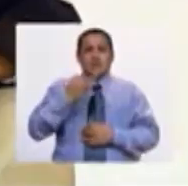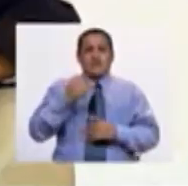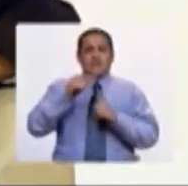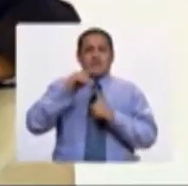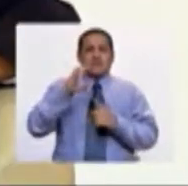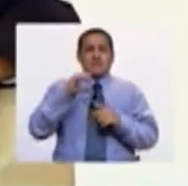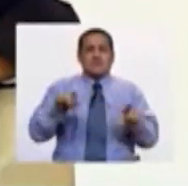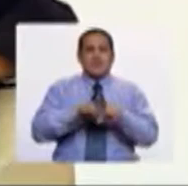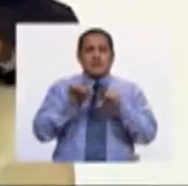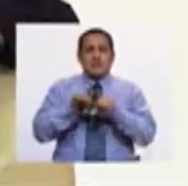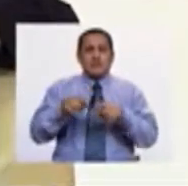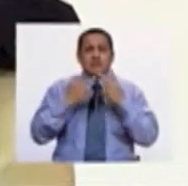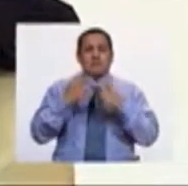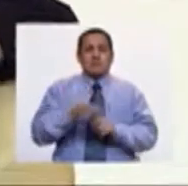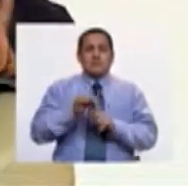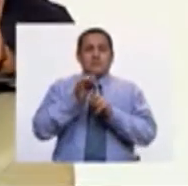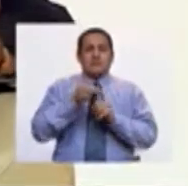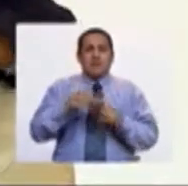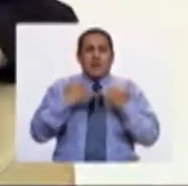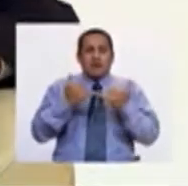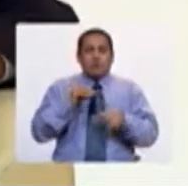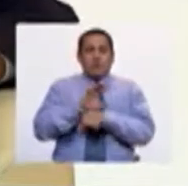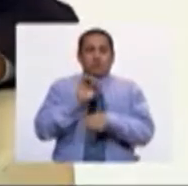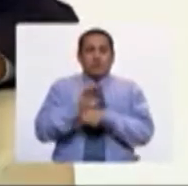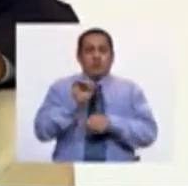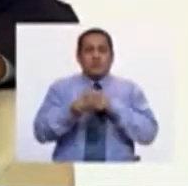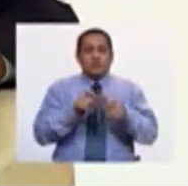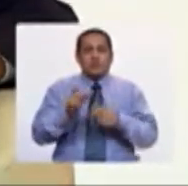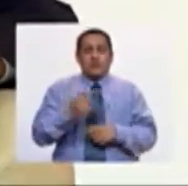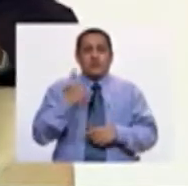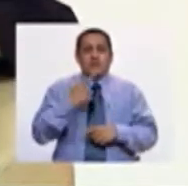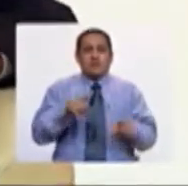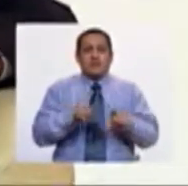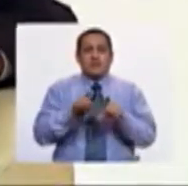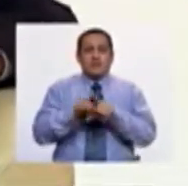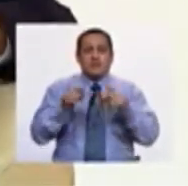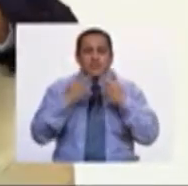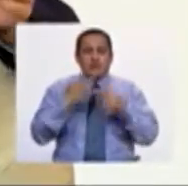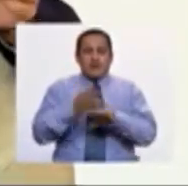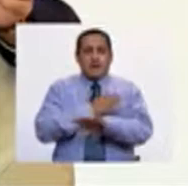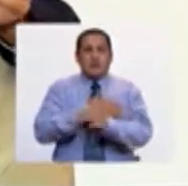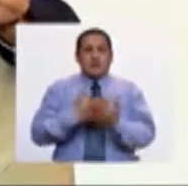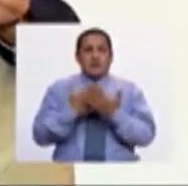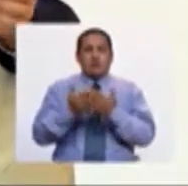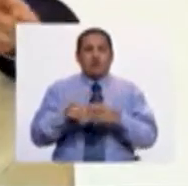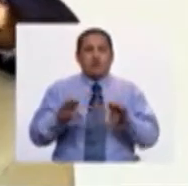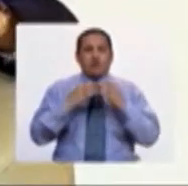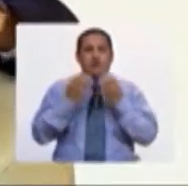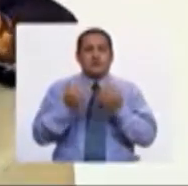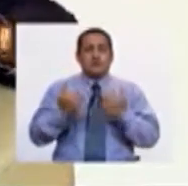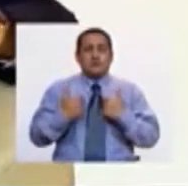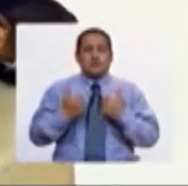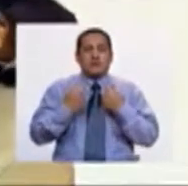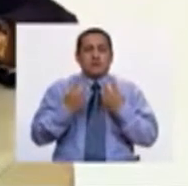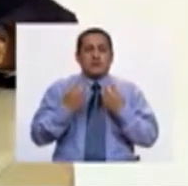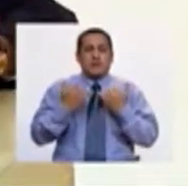realidad el Tribunal Constitucional aquí ha preferido exhortar al Congreso de la República, ha conservado la ley, pero le ha dicho al Congreso de la República que tiene que